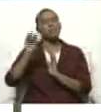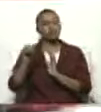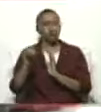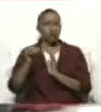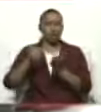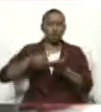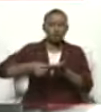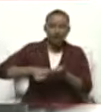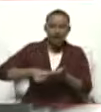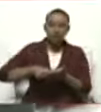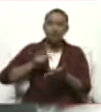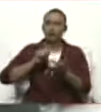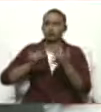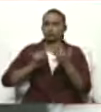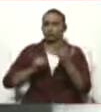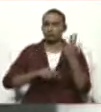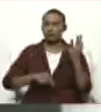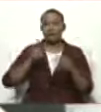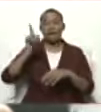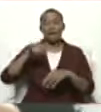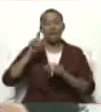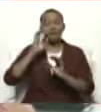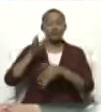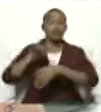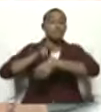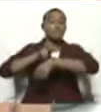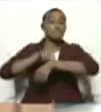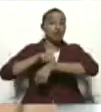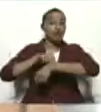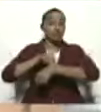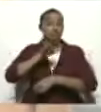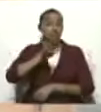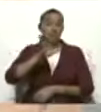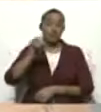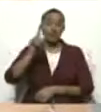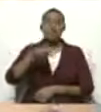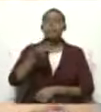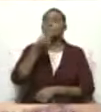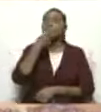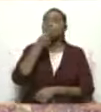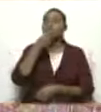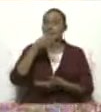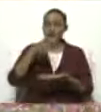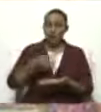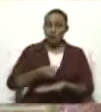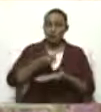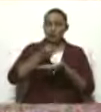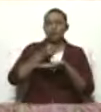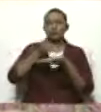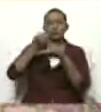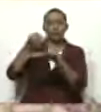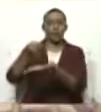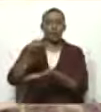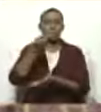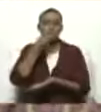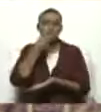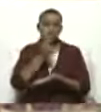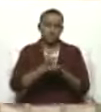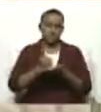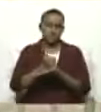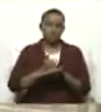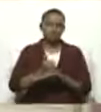Atención médica integral se han atendido a 40 y entrega de medicamentos, bien importante este detalle, se han